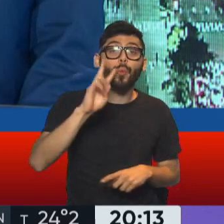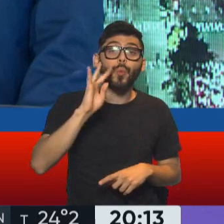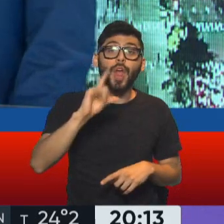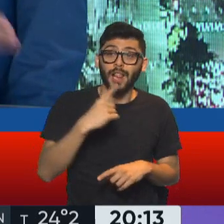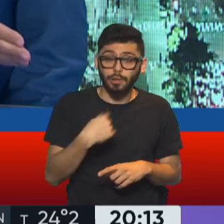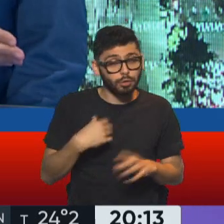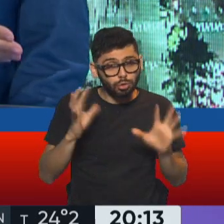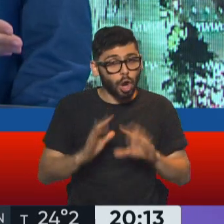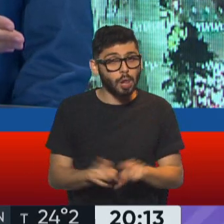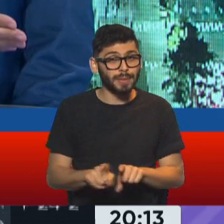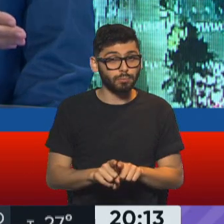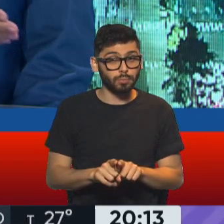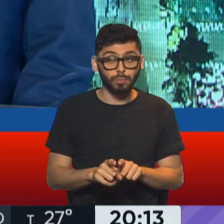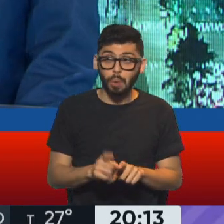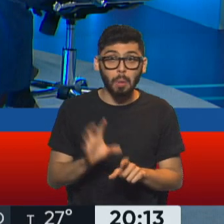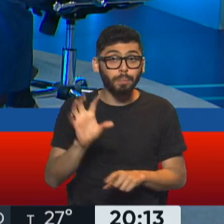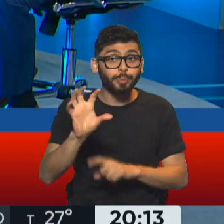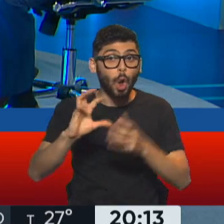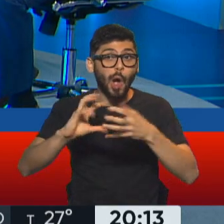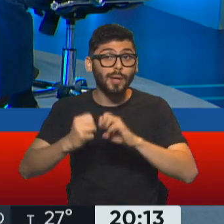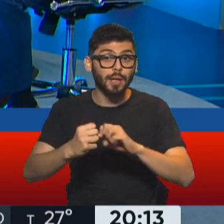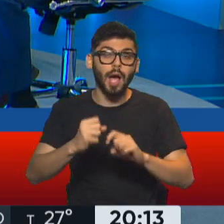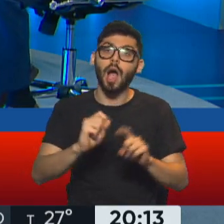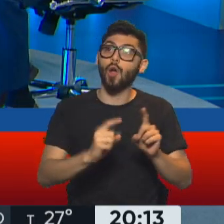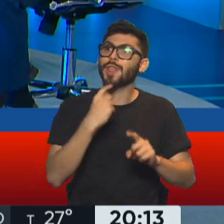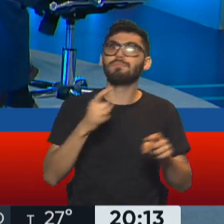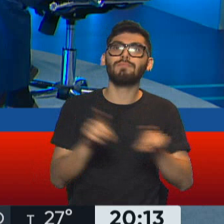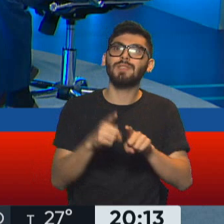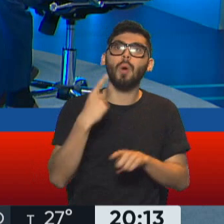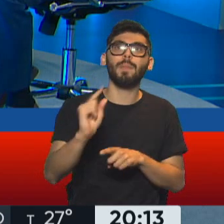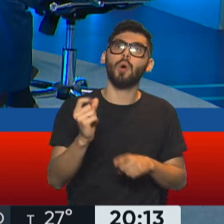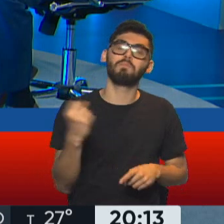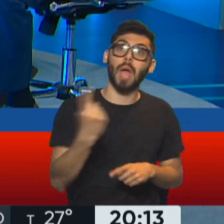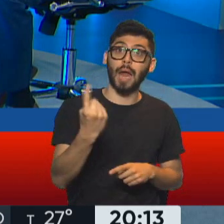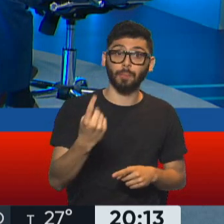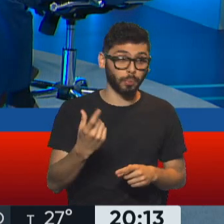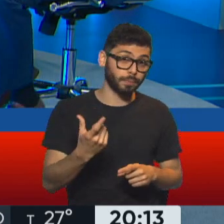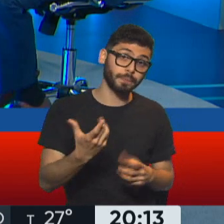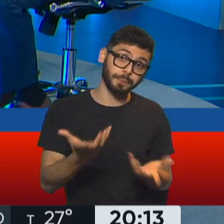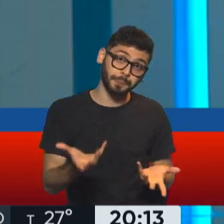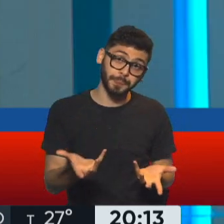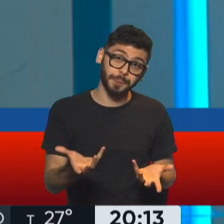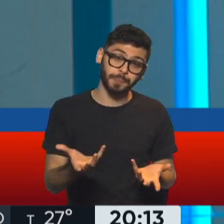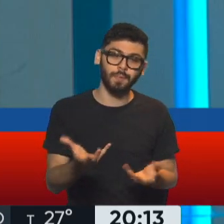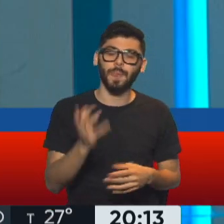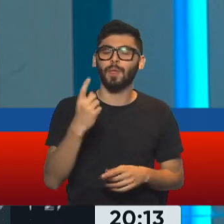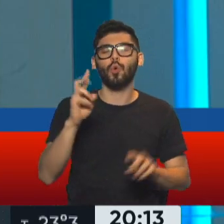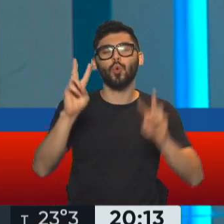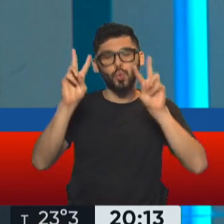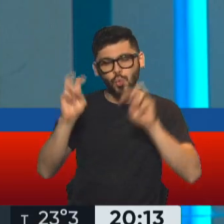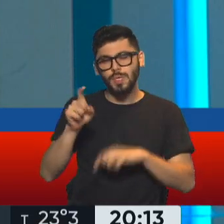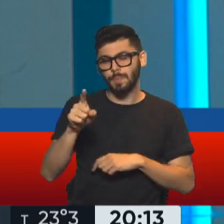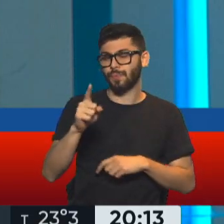lo mismo, o sea, destruiría la provincia. Pero más rápido dijeron algo, lo mismo, pero a toda velocidad. Hay un tema que es el que invitó a